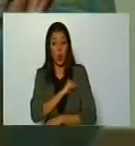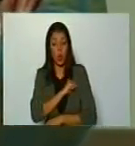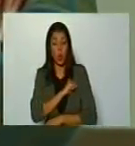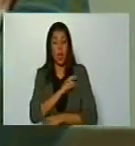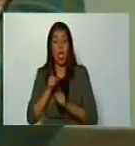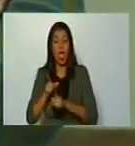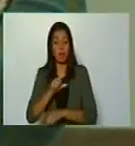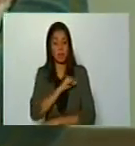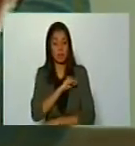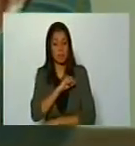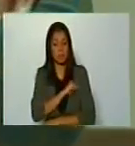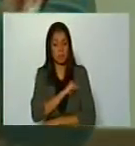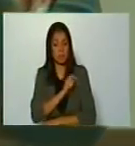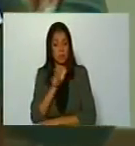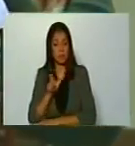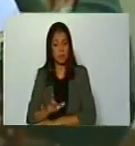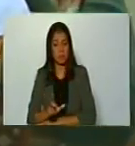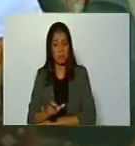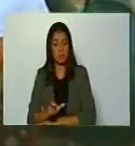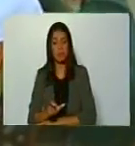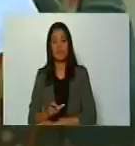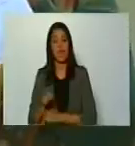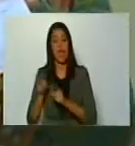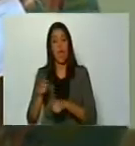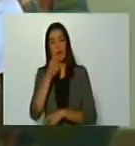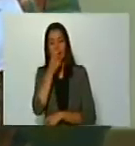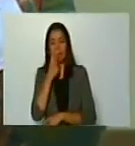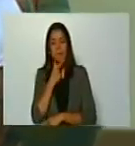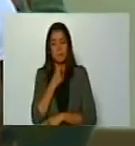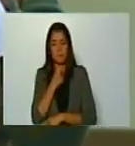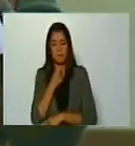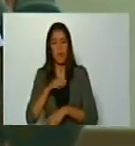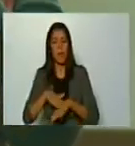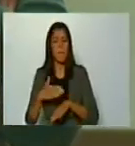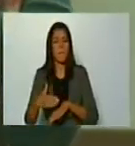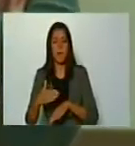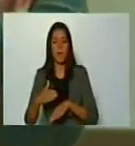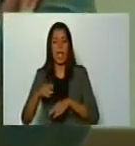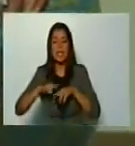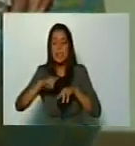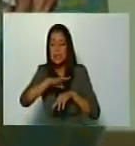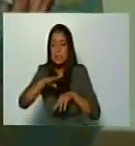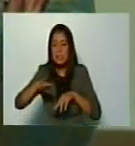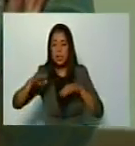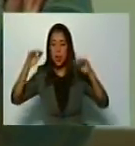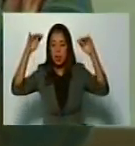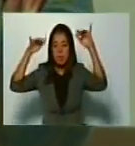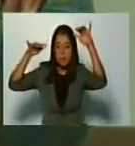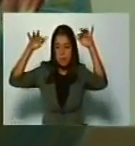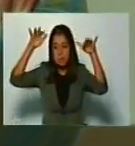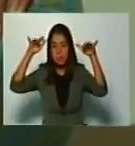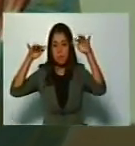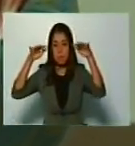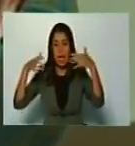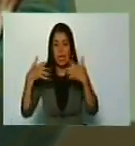un cobarde. Es un cobarde porque utilizó niños en las barricadas.